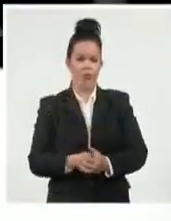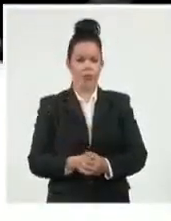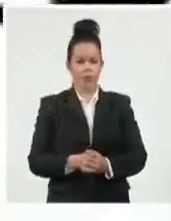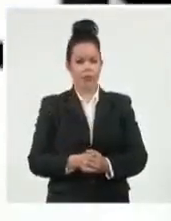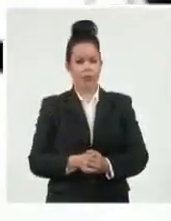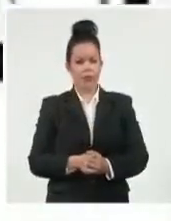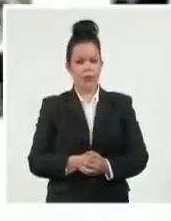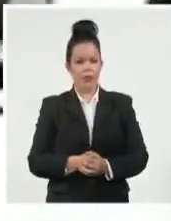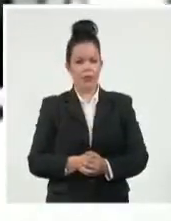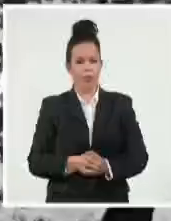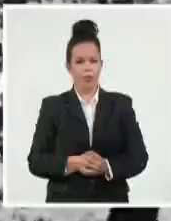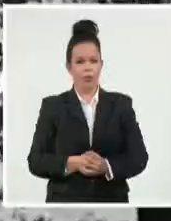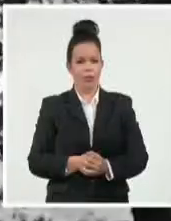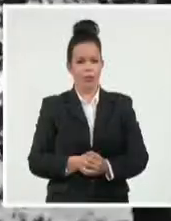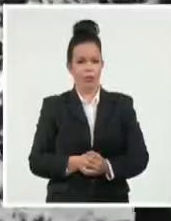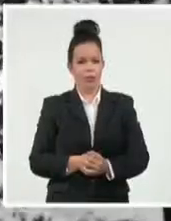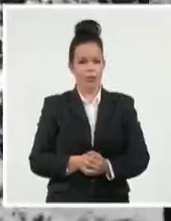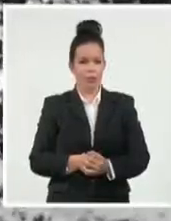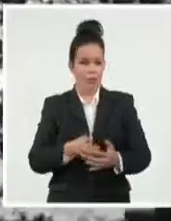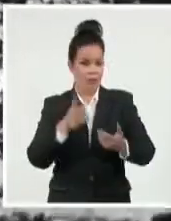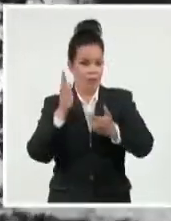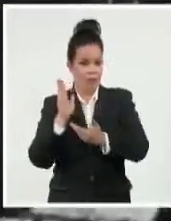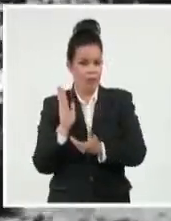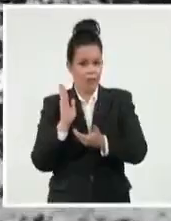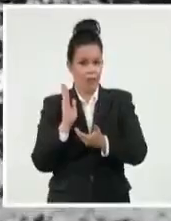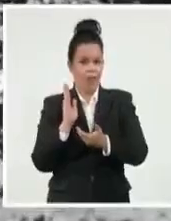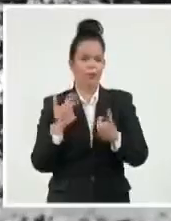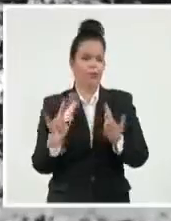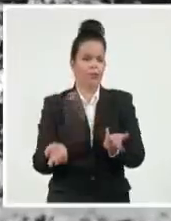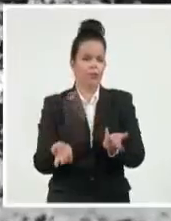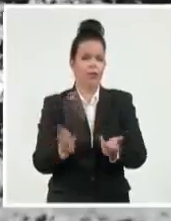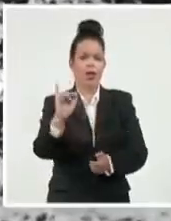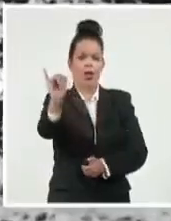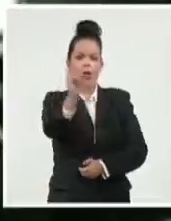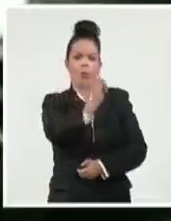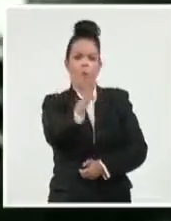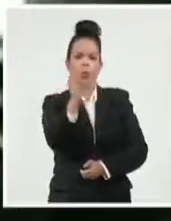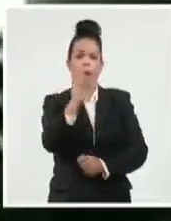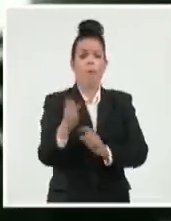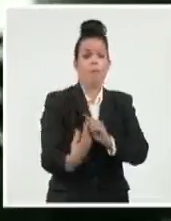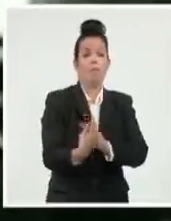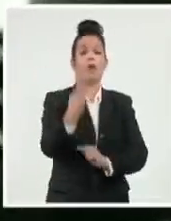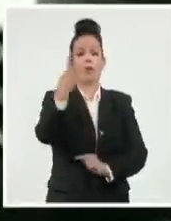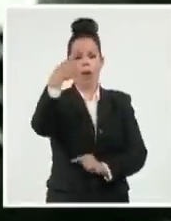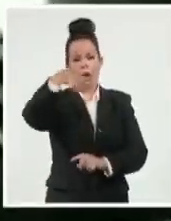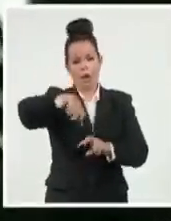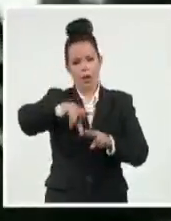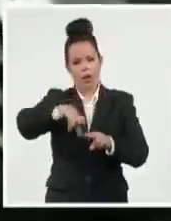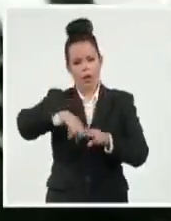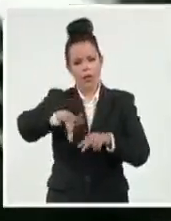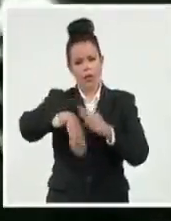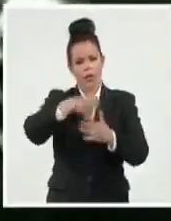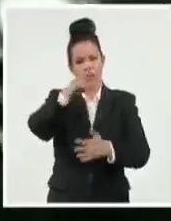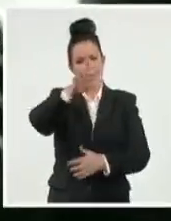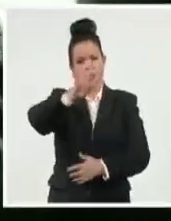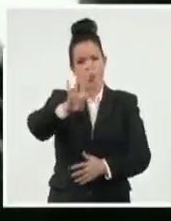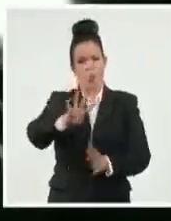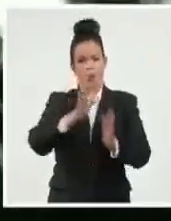Estas son imágenes de las películas que se vieron en la primera función de cine que tuvo La Habana el 24